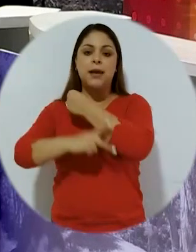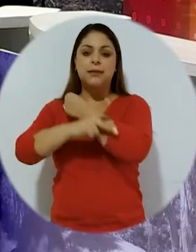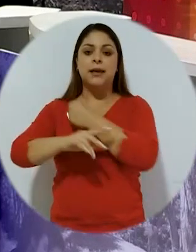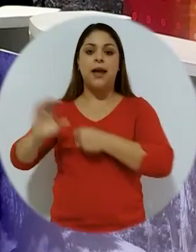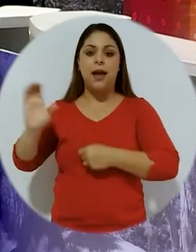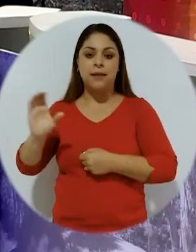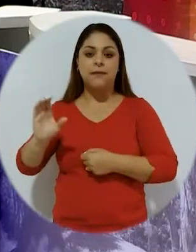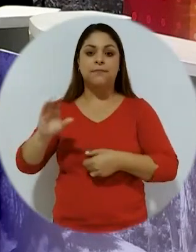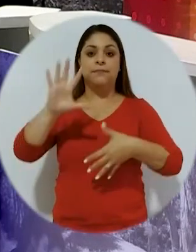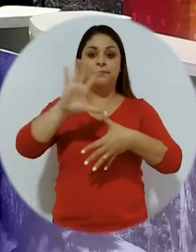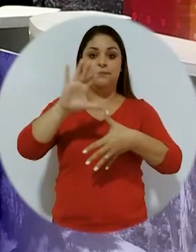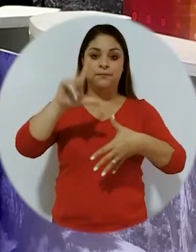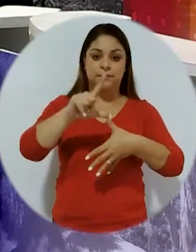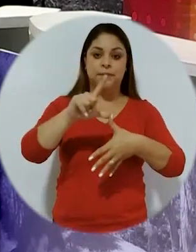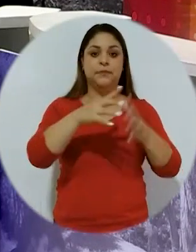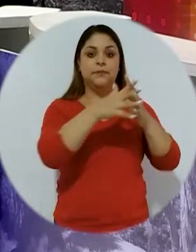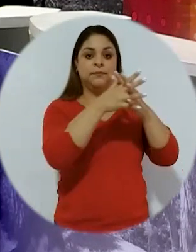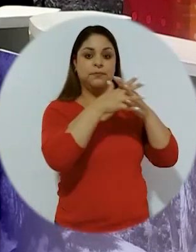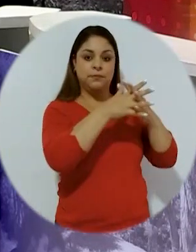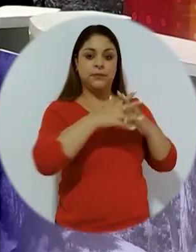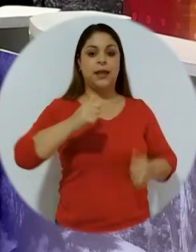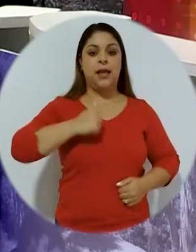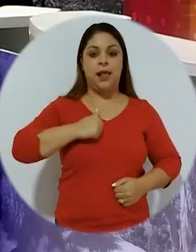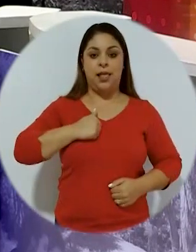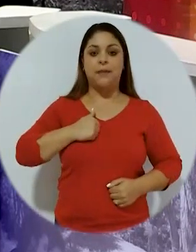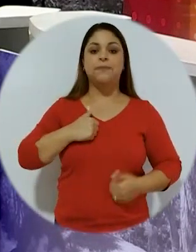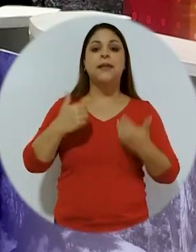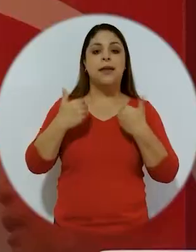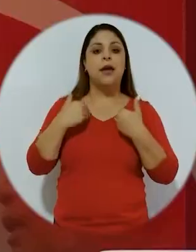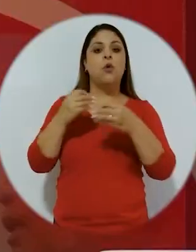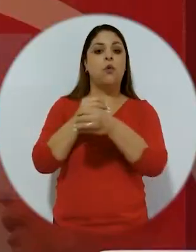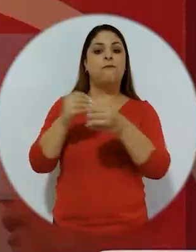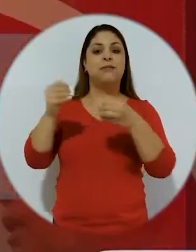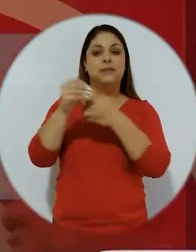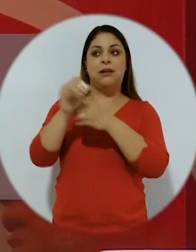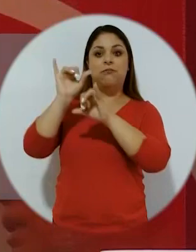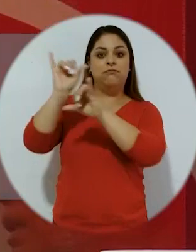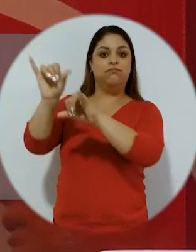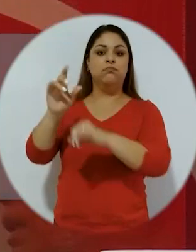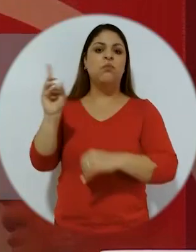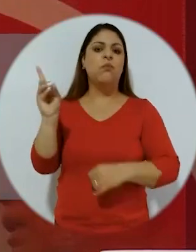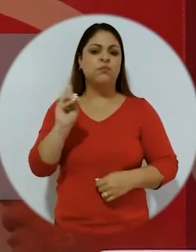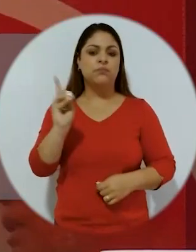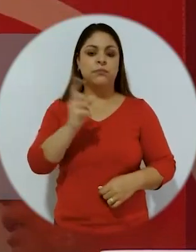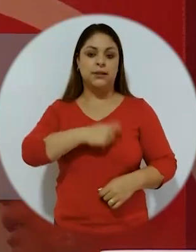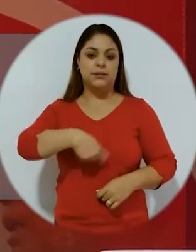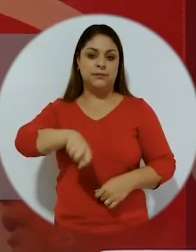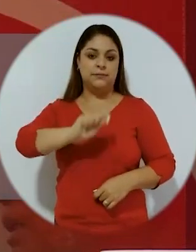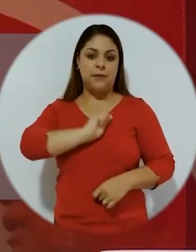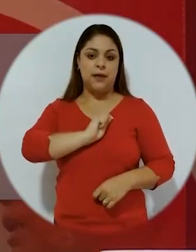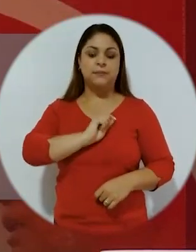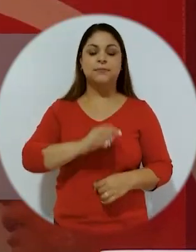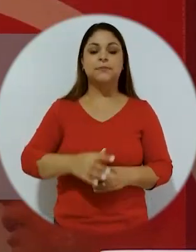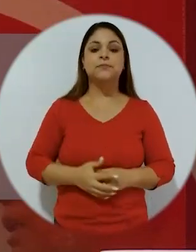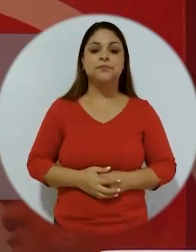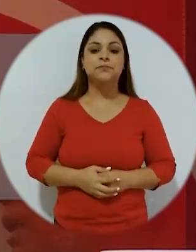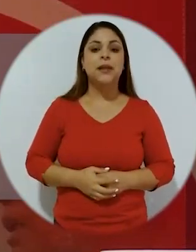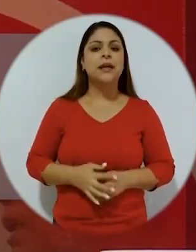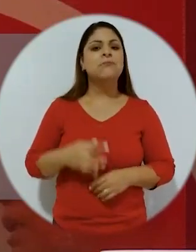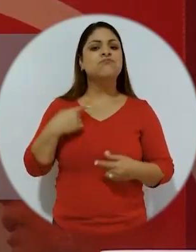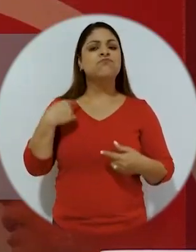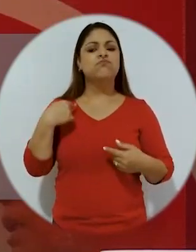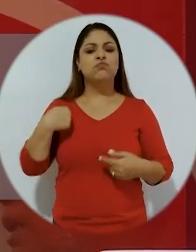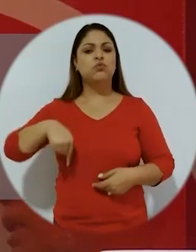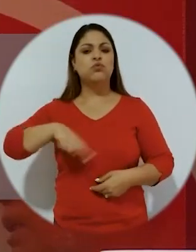Latina, Estados Unidos, Canadá y también una oficina permanente en España. Y uno de los grandes trabajos que nos hemos dedicado es a